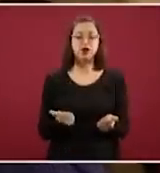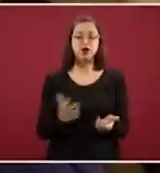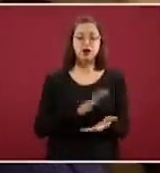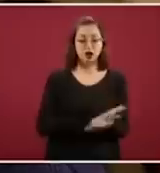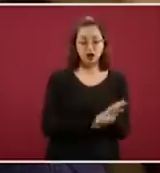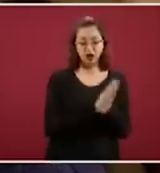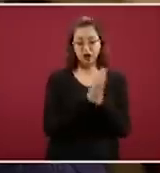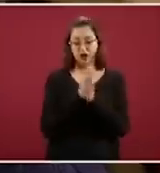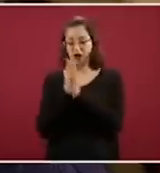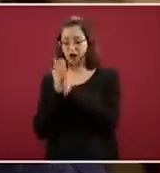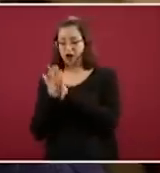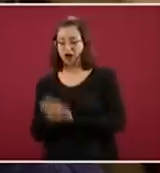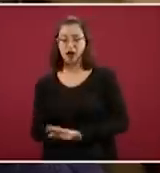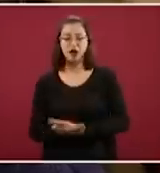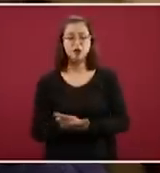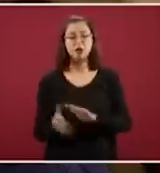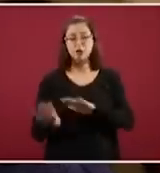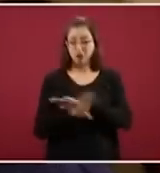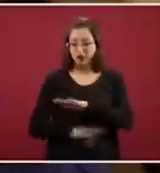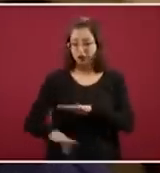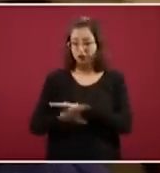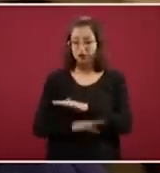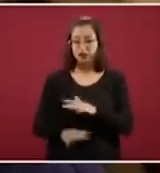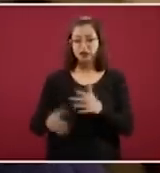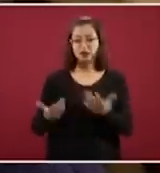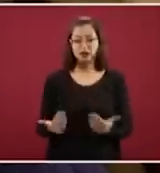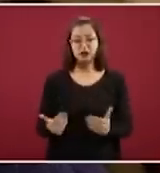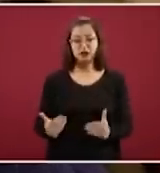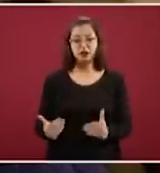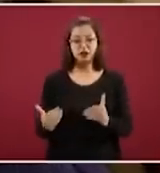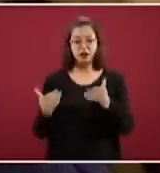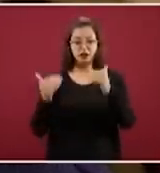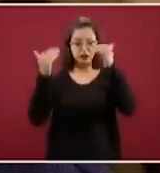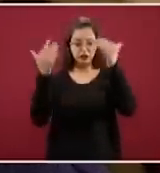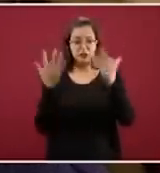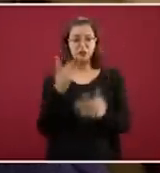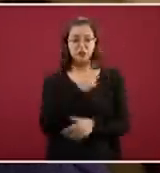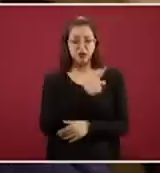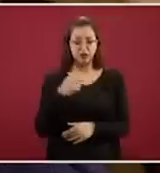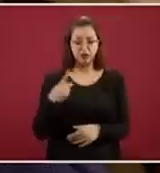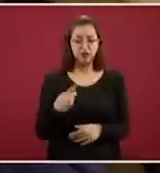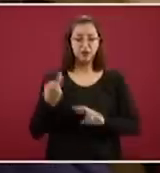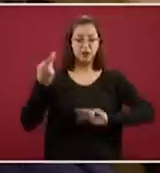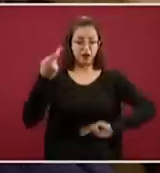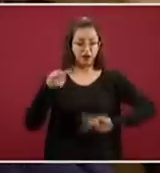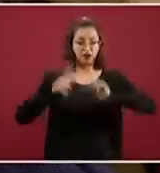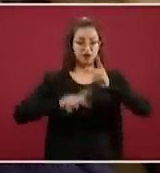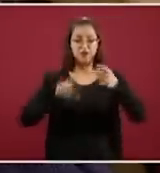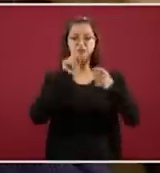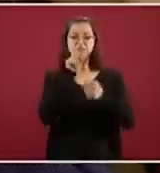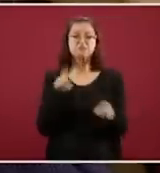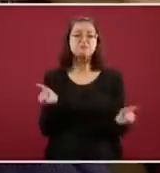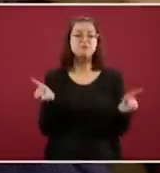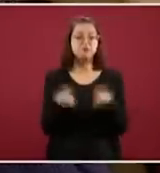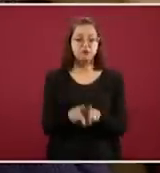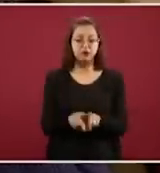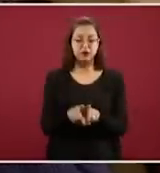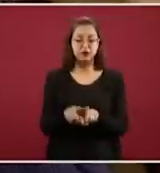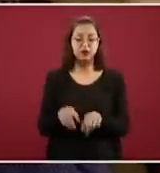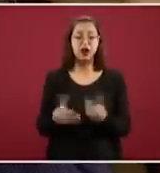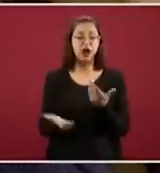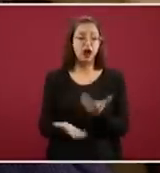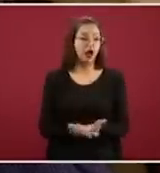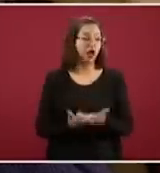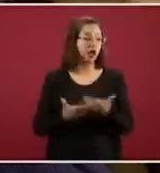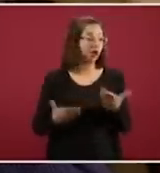abajo hacia arriba, pero de arriba hacia debajo, debajo también, la situación